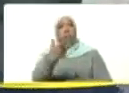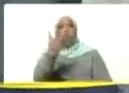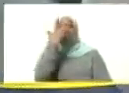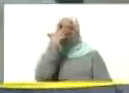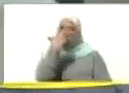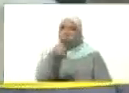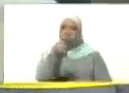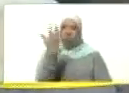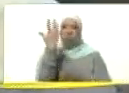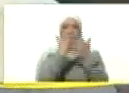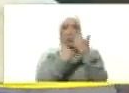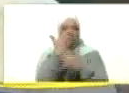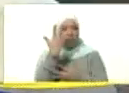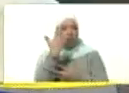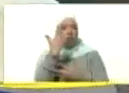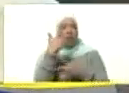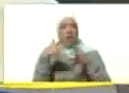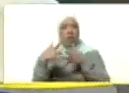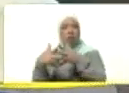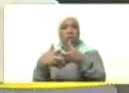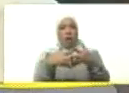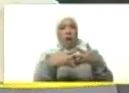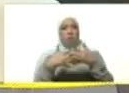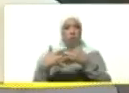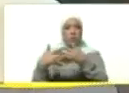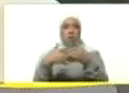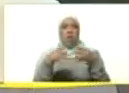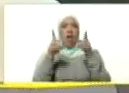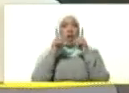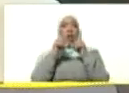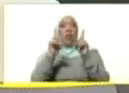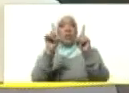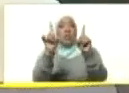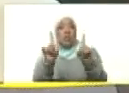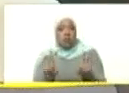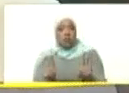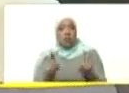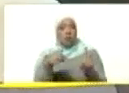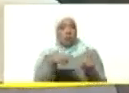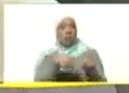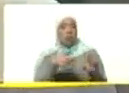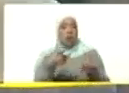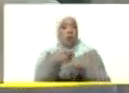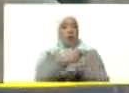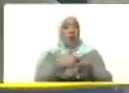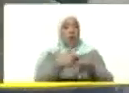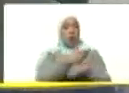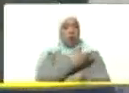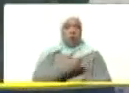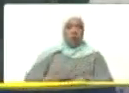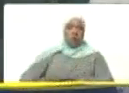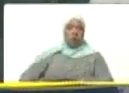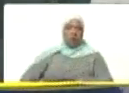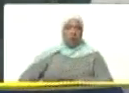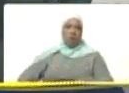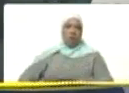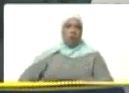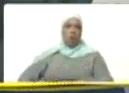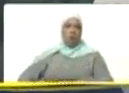Imperialism chose el imperialismo decidió a person known as Mr. Juan Guaidó. Que un hombre